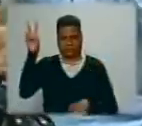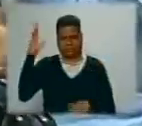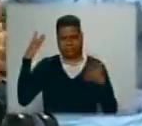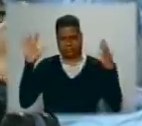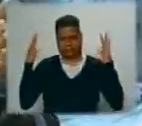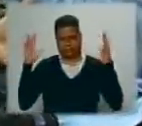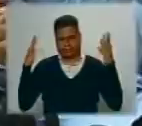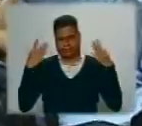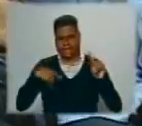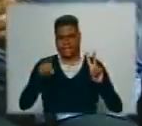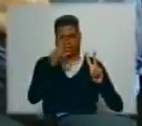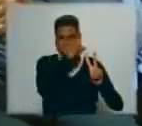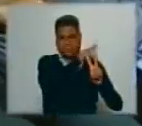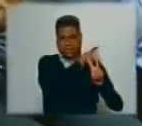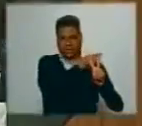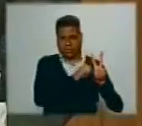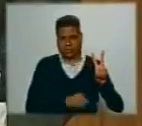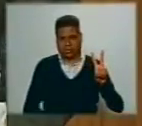Segundo,